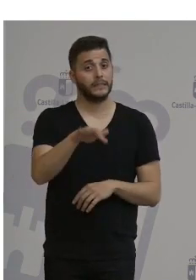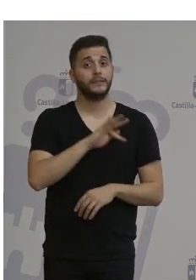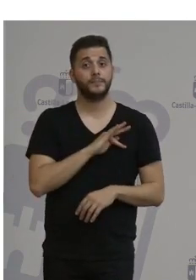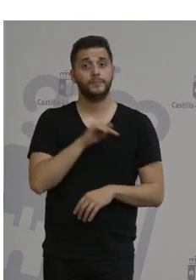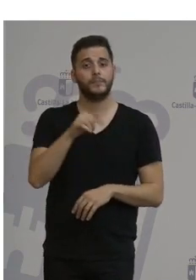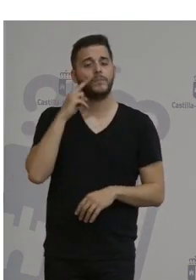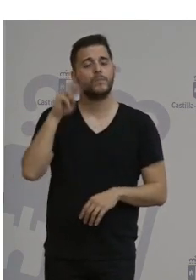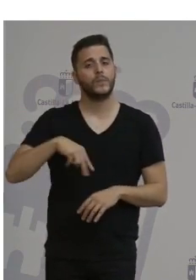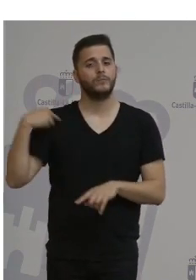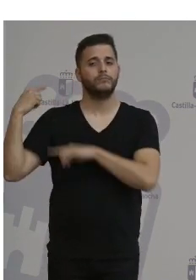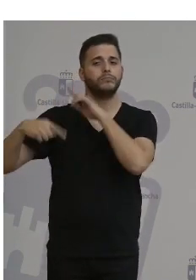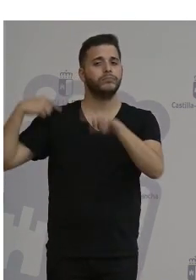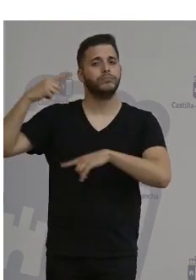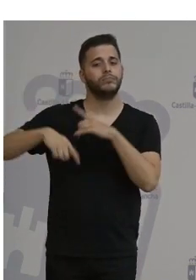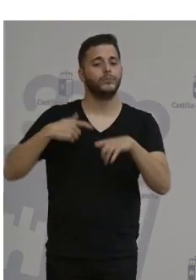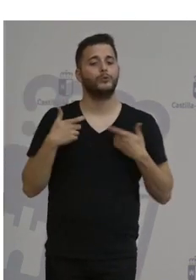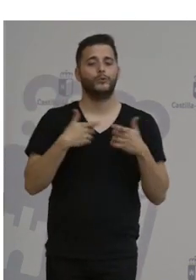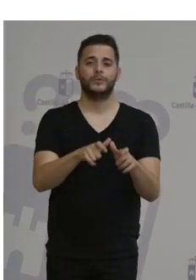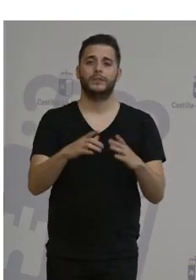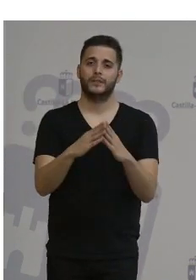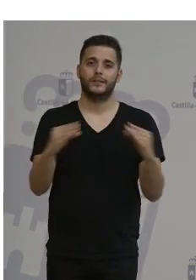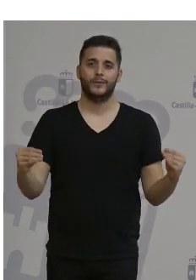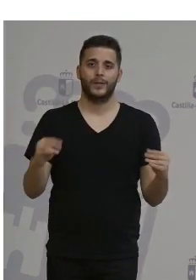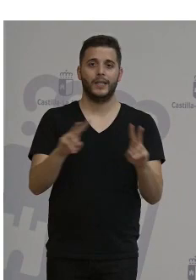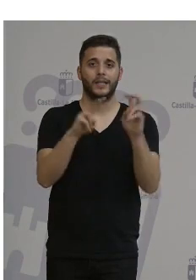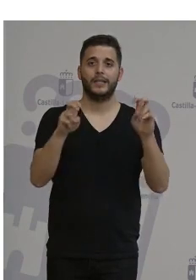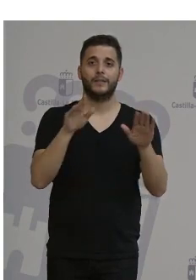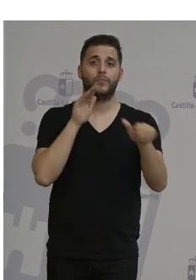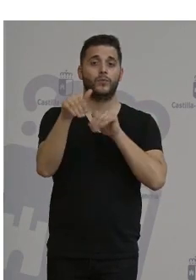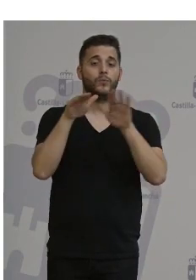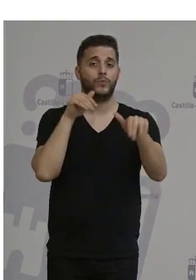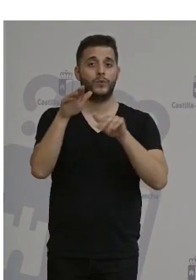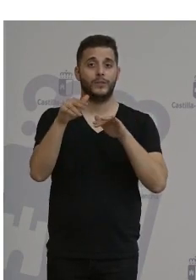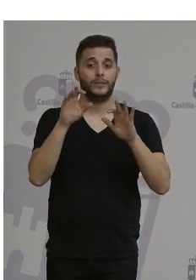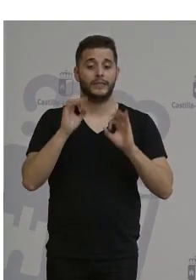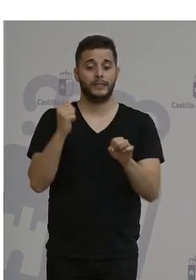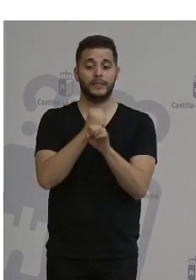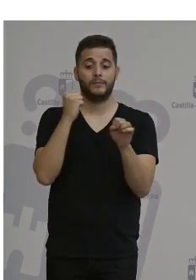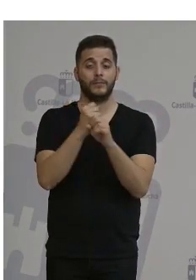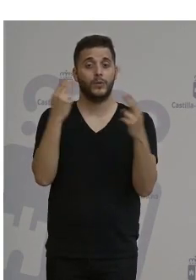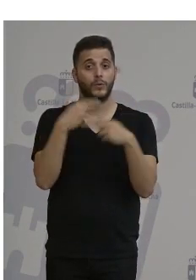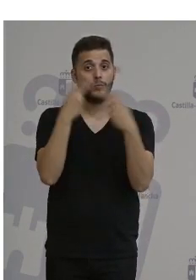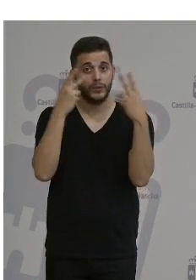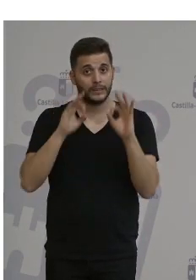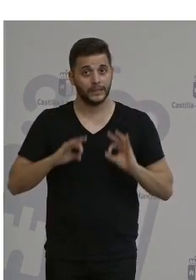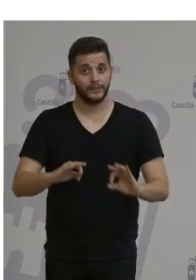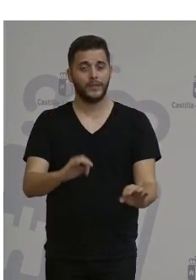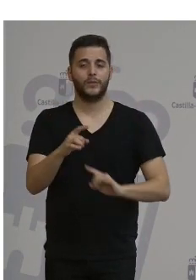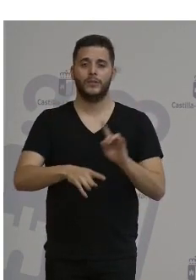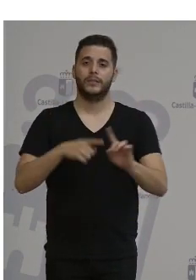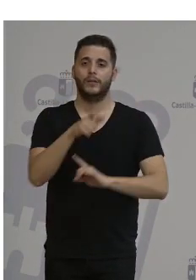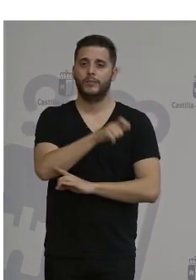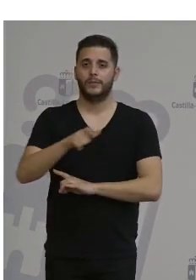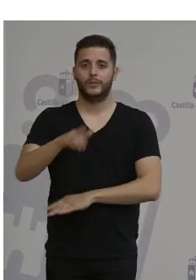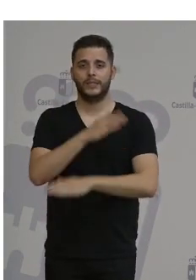reconoce la trayectoria de la Junta de Andalucía en convocatorias de empleo público específicas para personas con